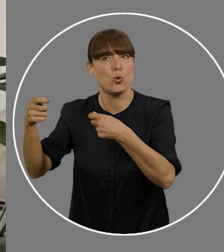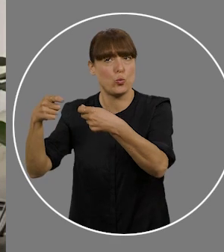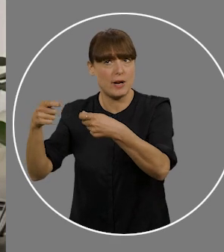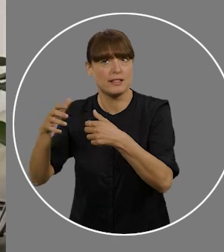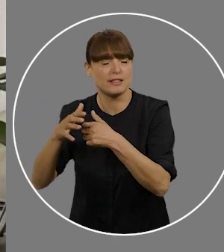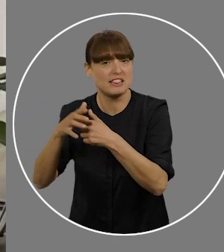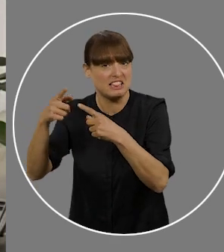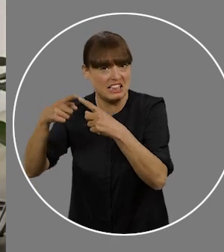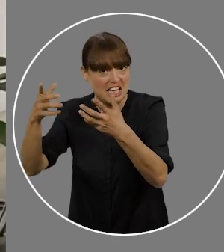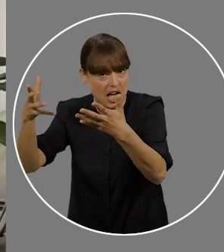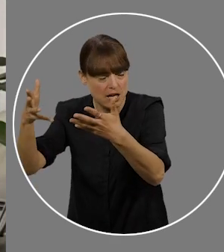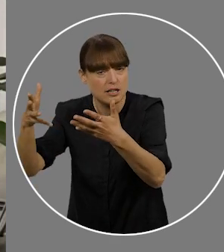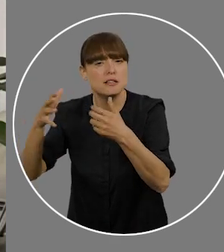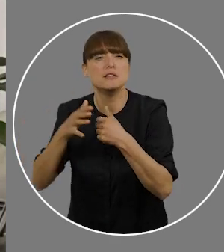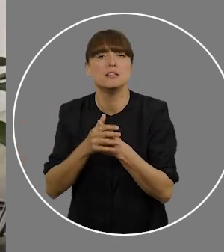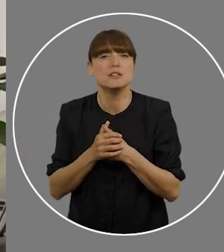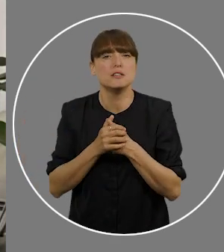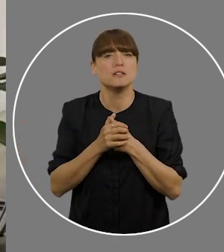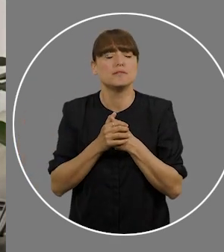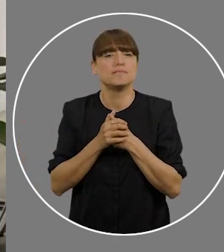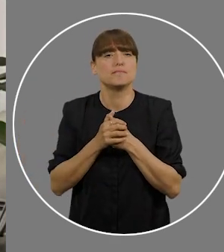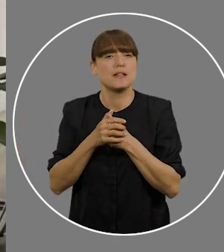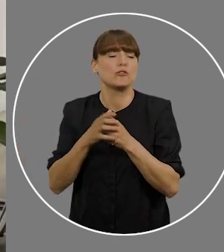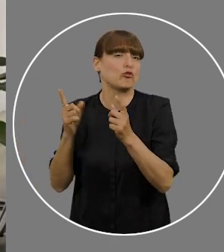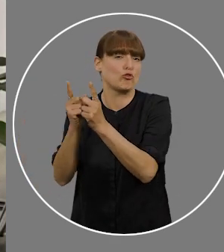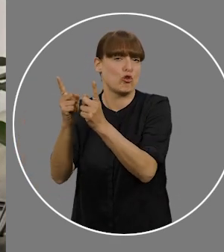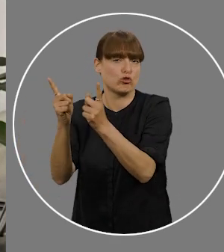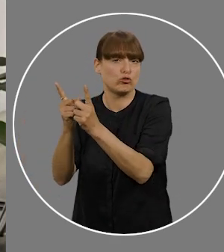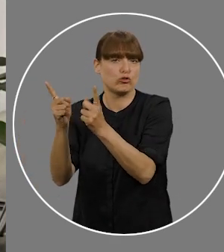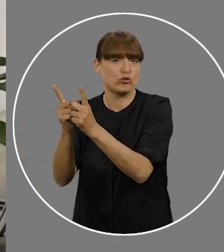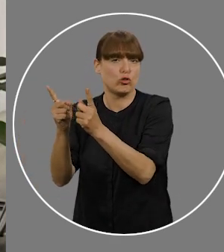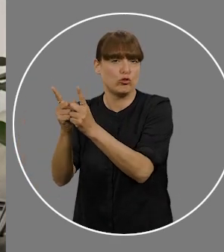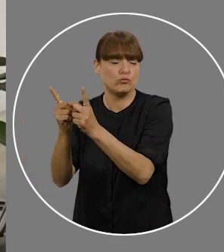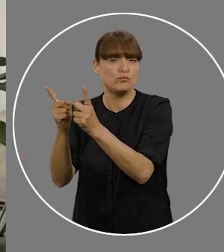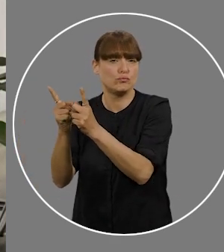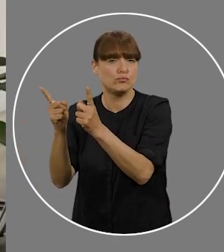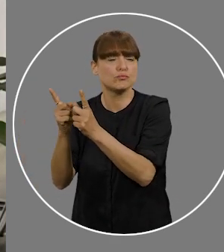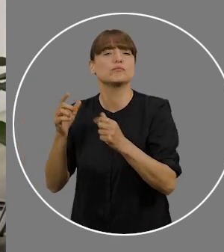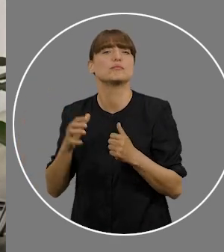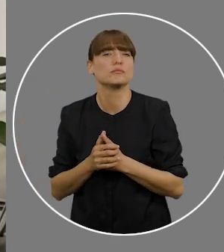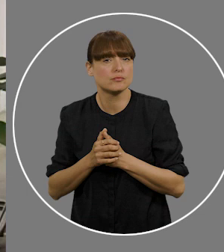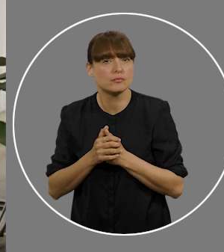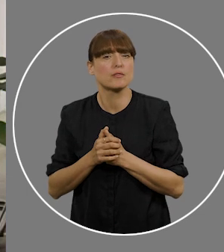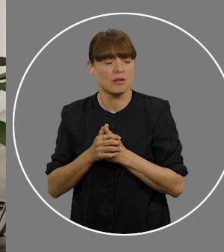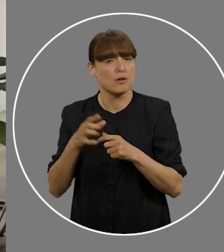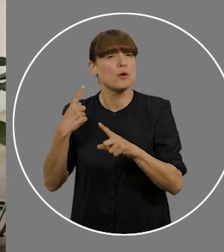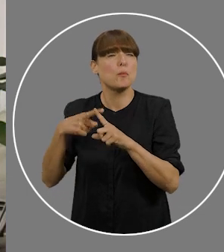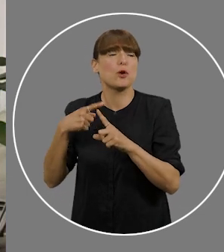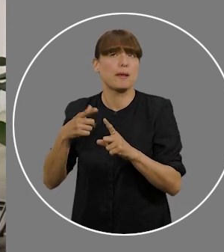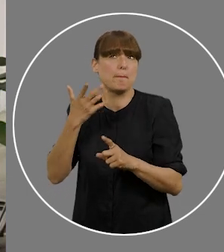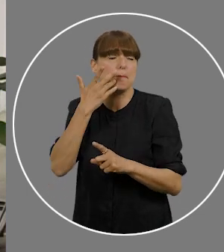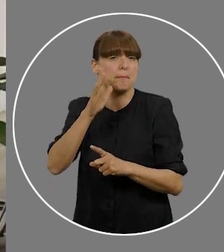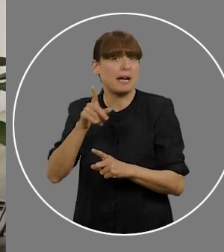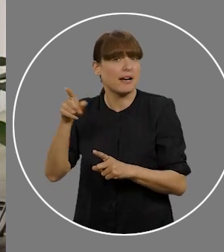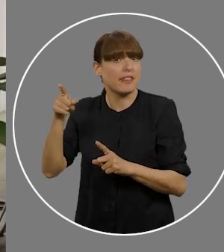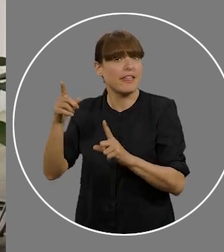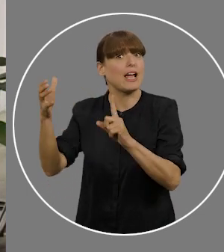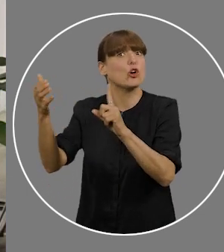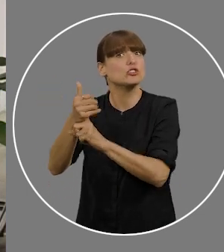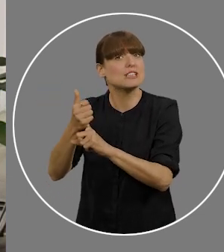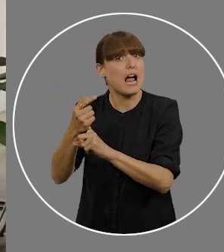que tenía allí. Estuve poco tiempo porque resulta que encontraron